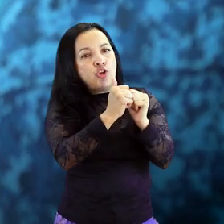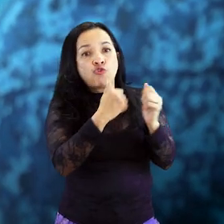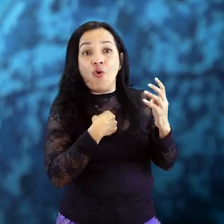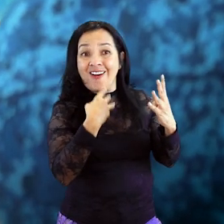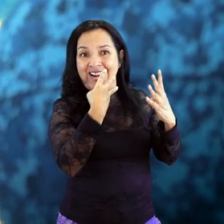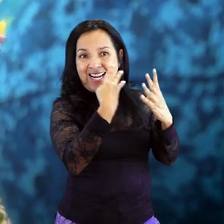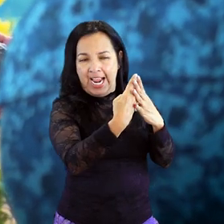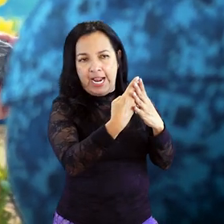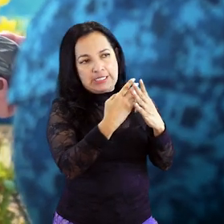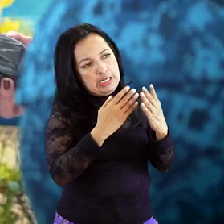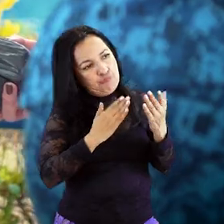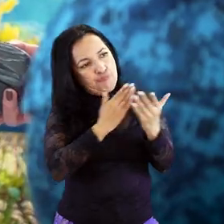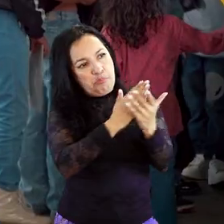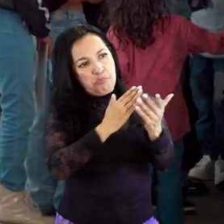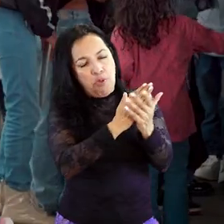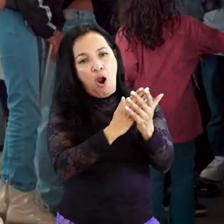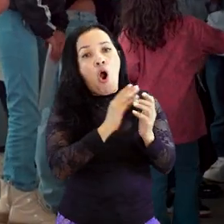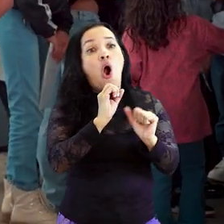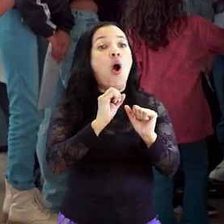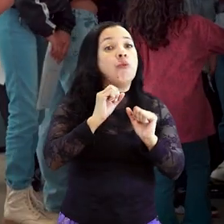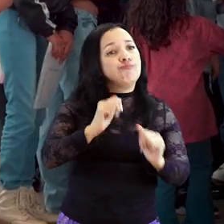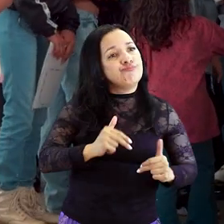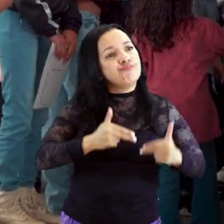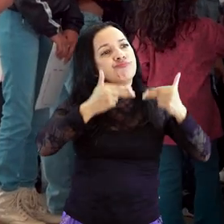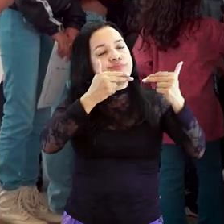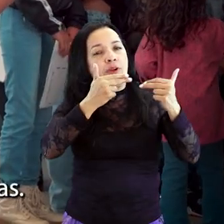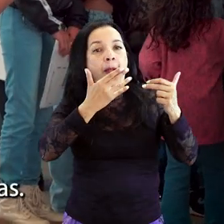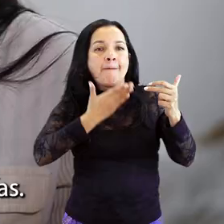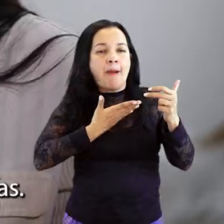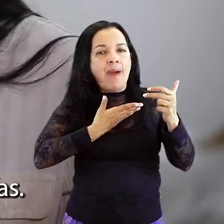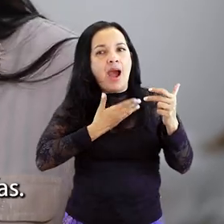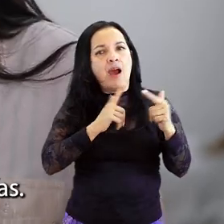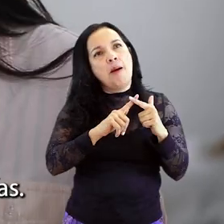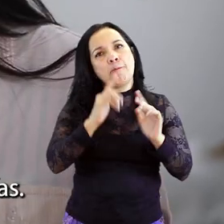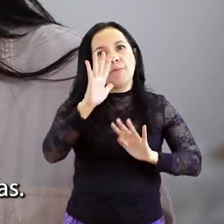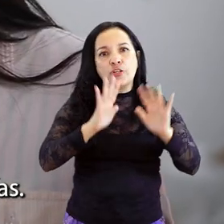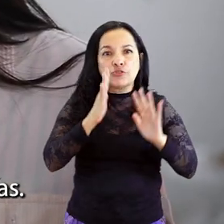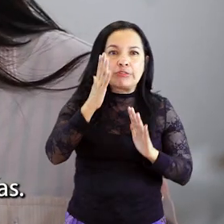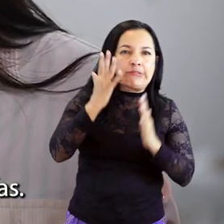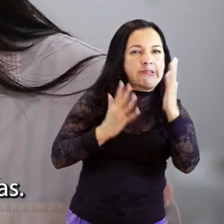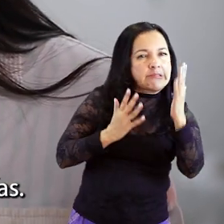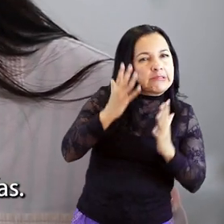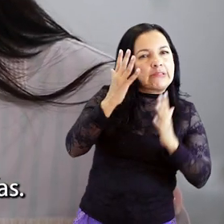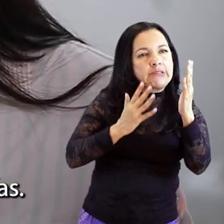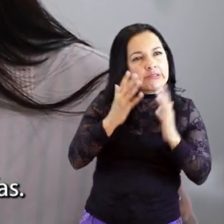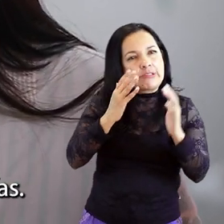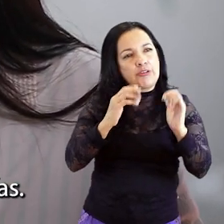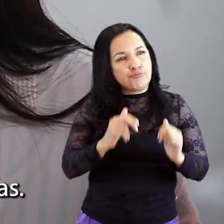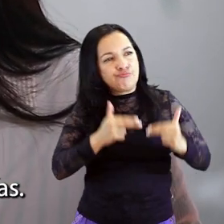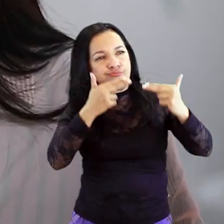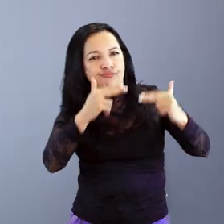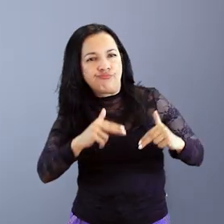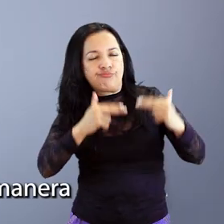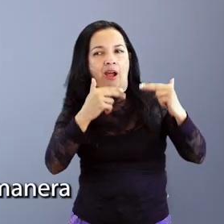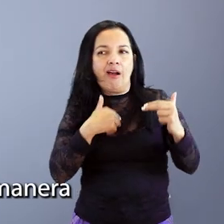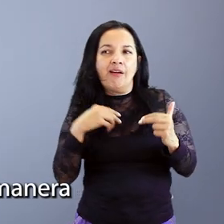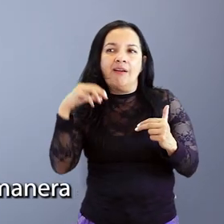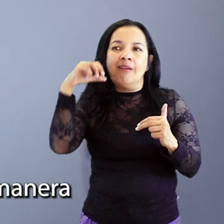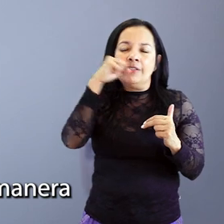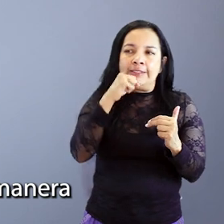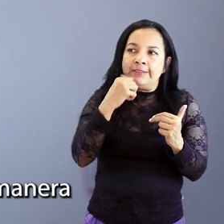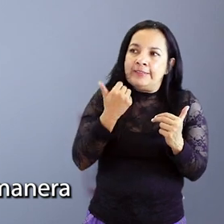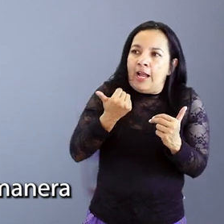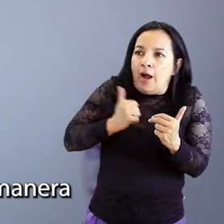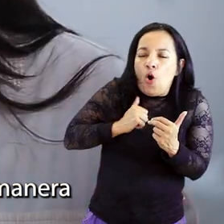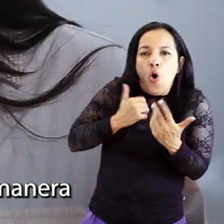presencial en la cárcel El Pedregal y cada mes tienen una videollamada, es decir, que están viéndose con sus madres cada 15 días. Nos dimos